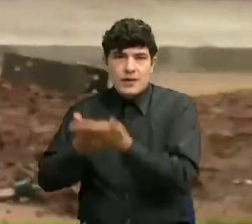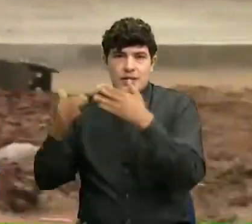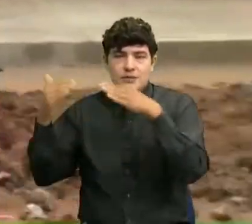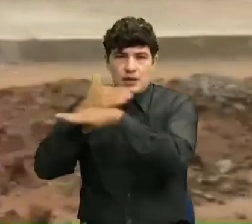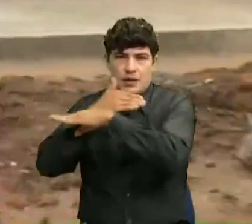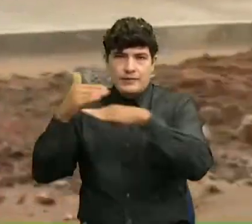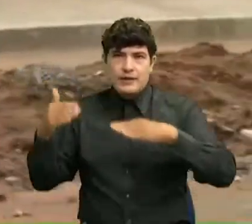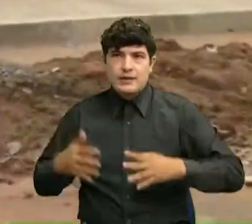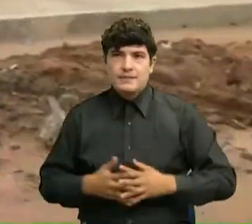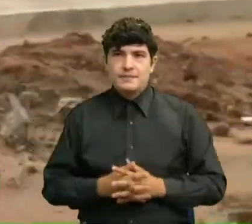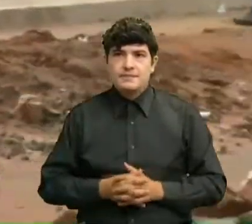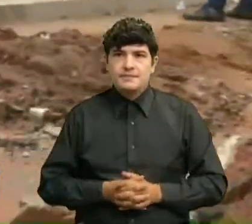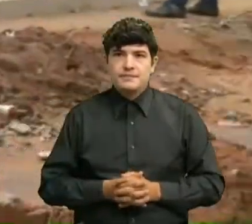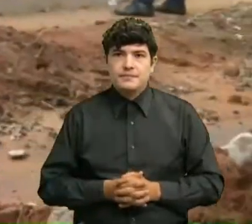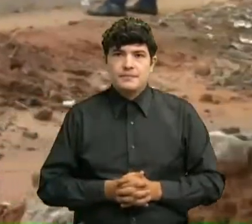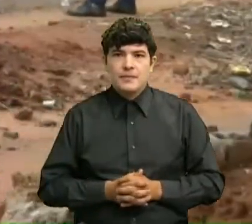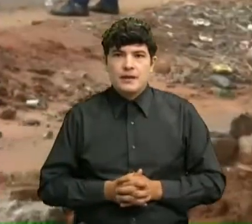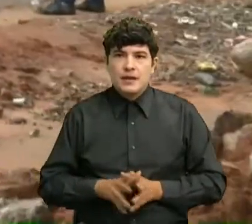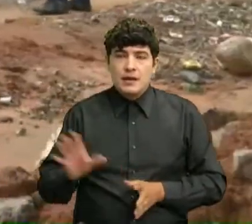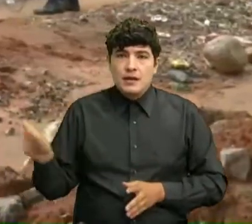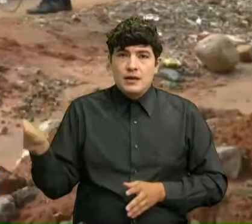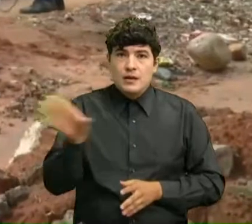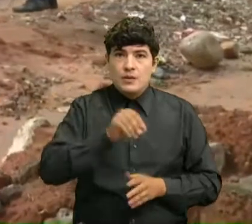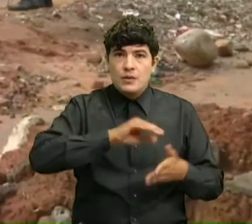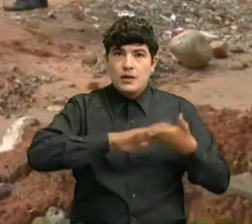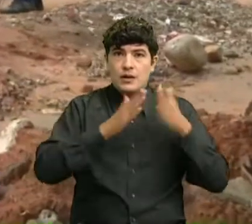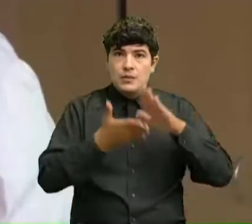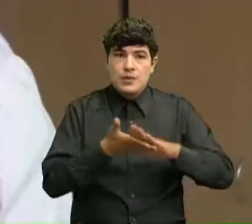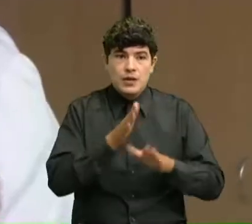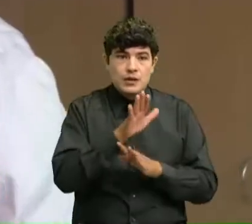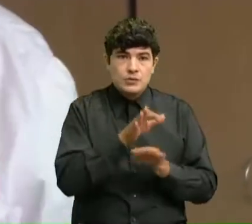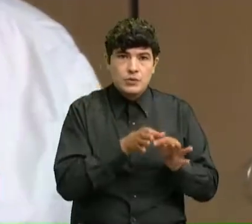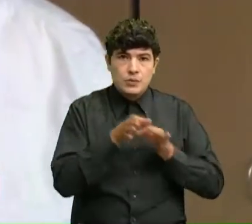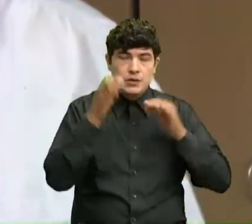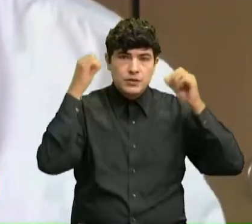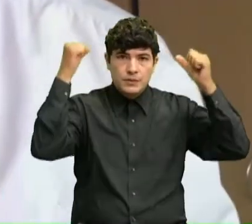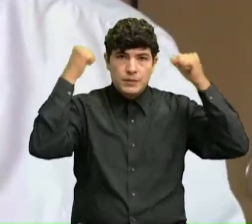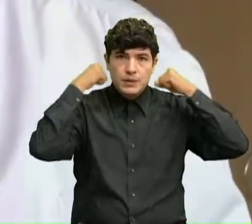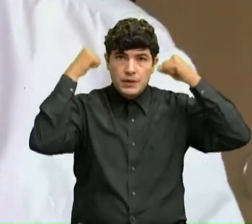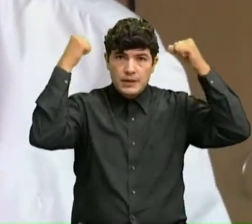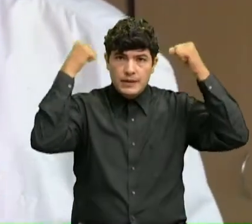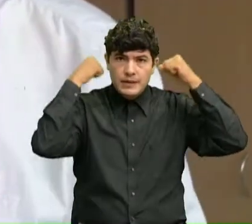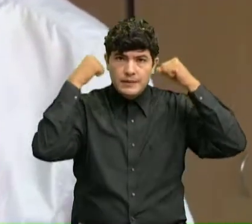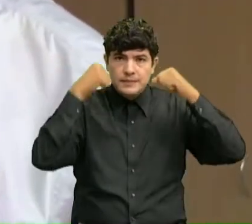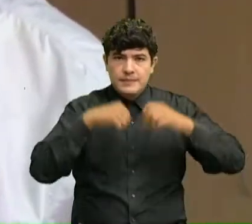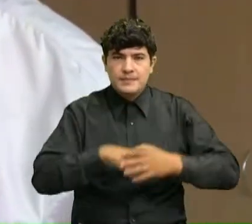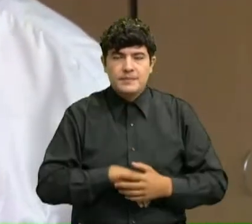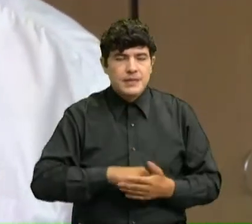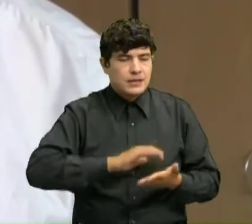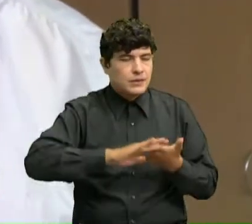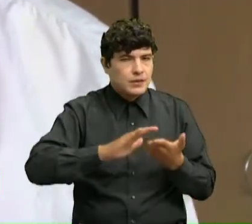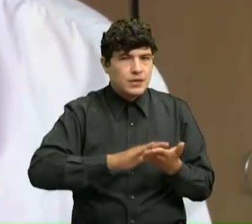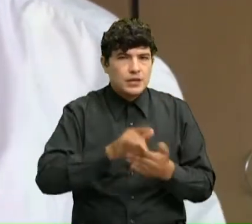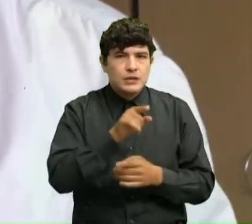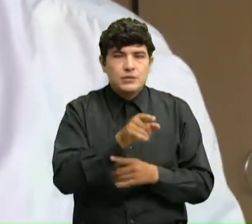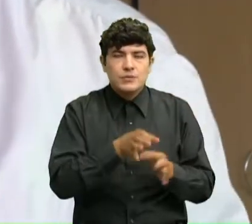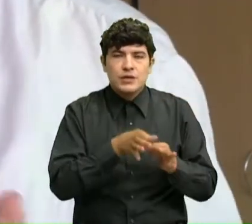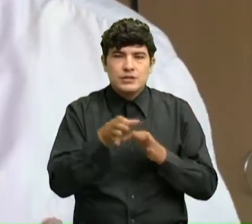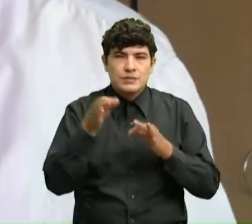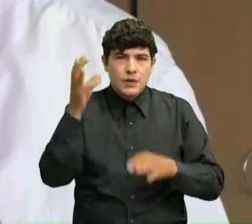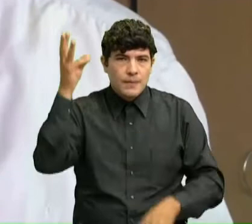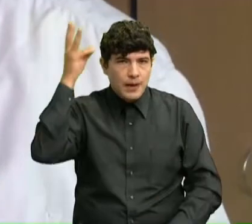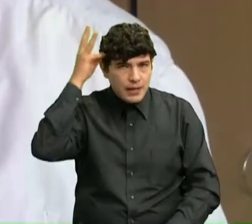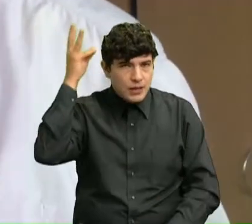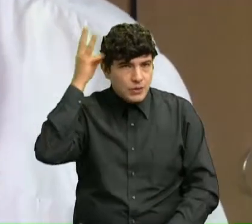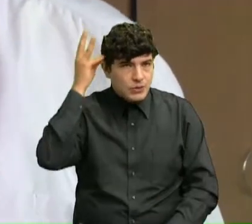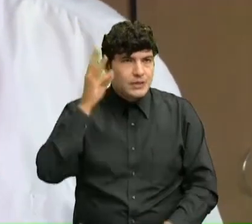para toda la comunidad pertinente pues les pedimos excusas que nos tengan un poco de paciencia es un proyecto que se viene adelantando sobre